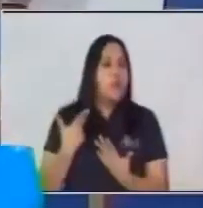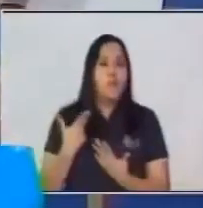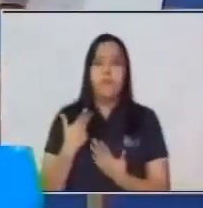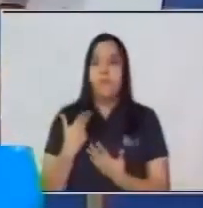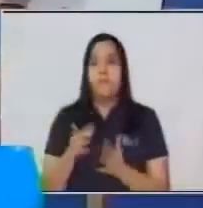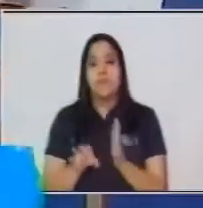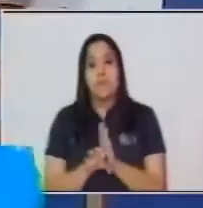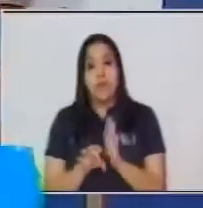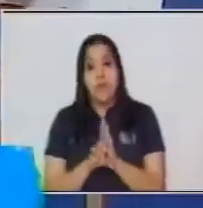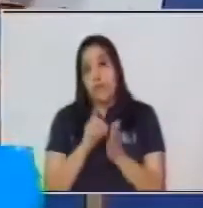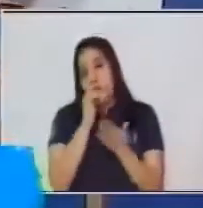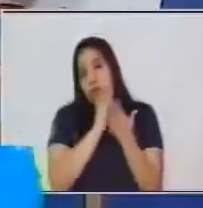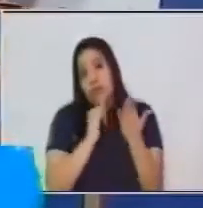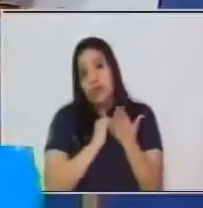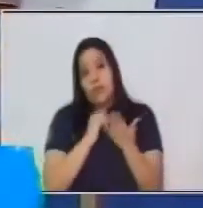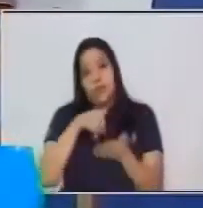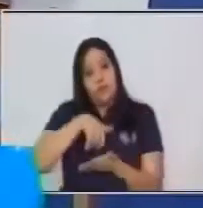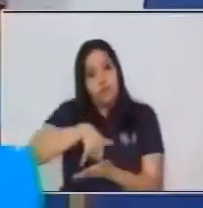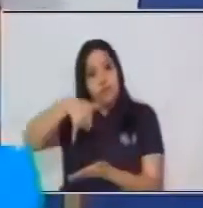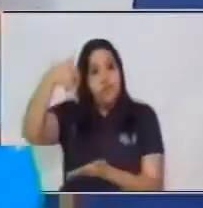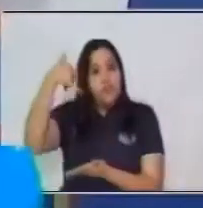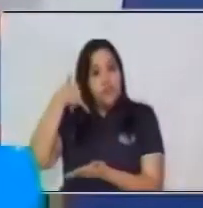Podríamos dibujar acá algún teléfono.